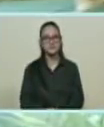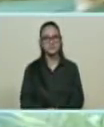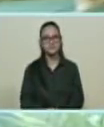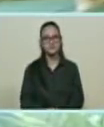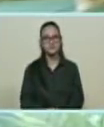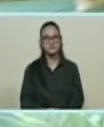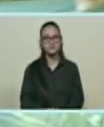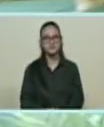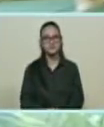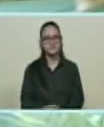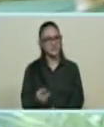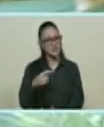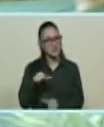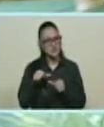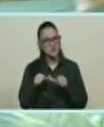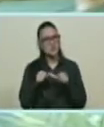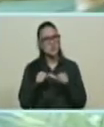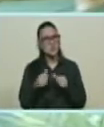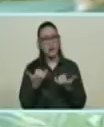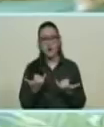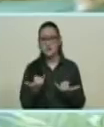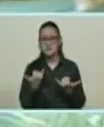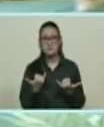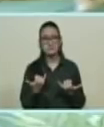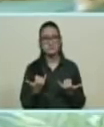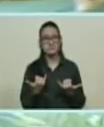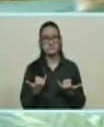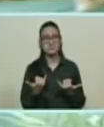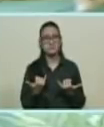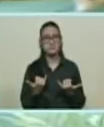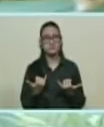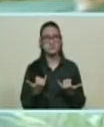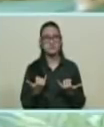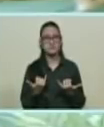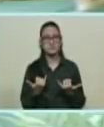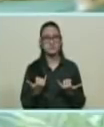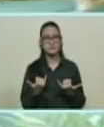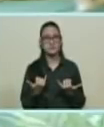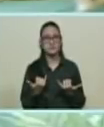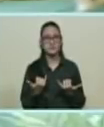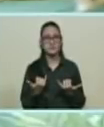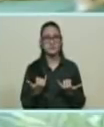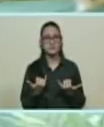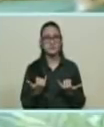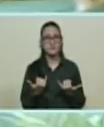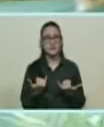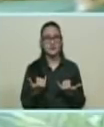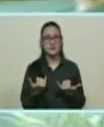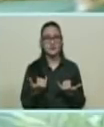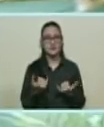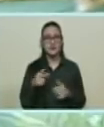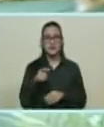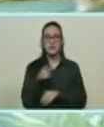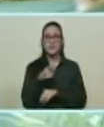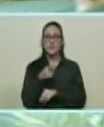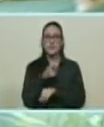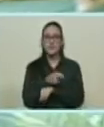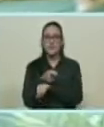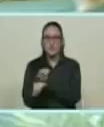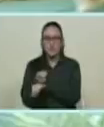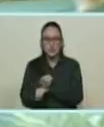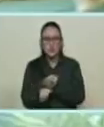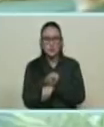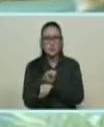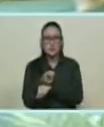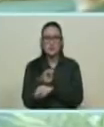Estamos nosotros permanentemente, mira. Aquí estamos en Ciudad Yuna, que se